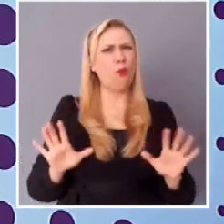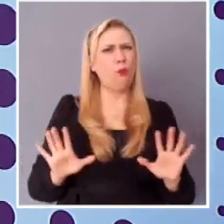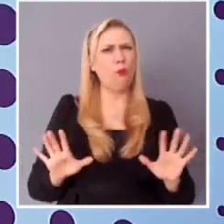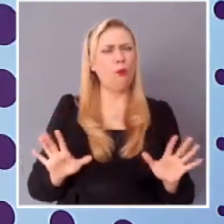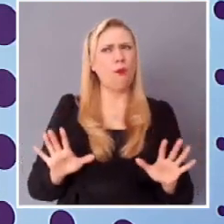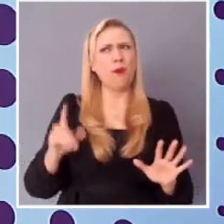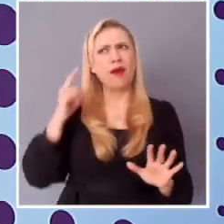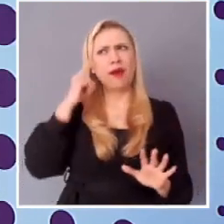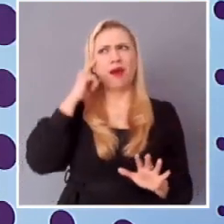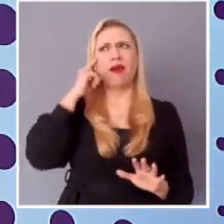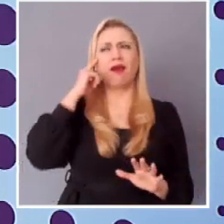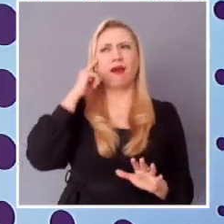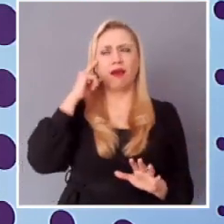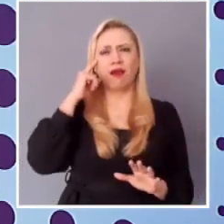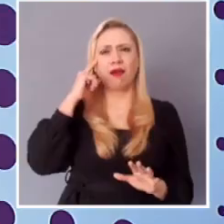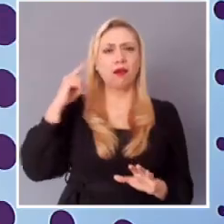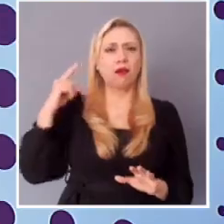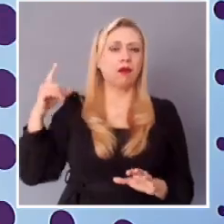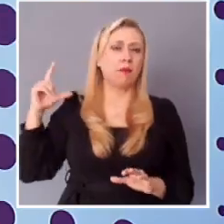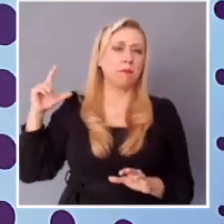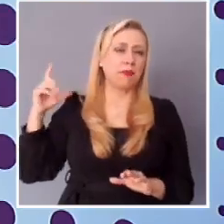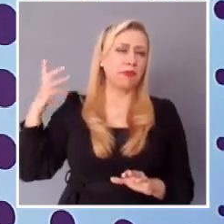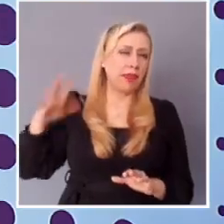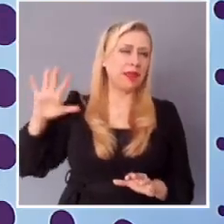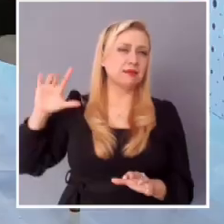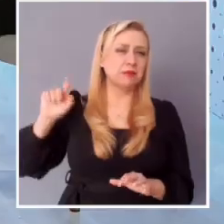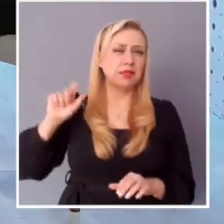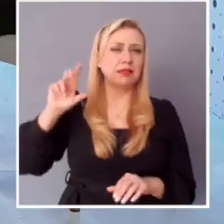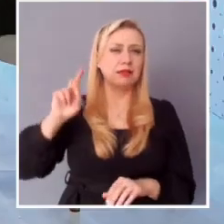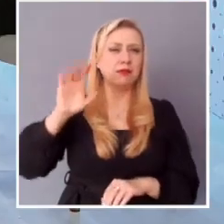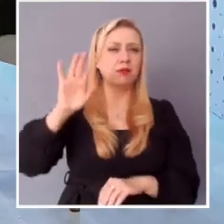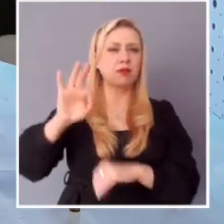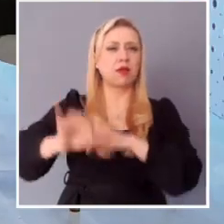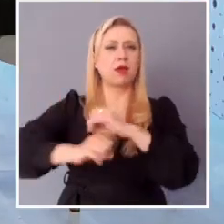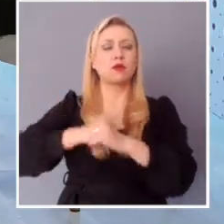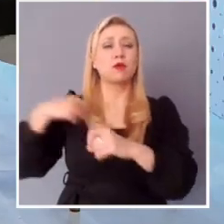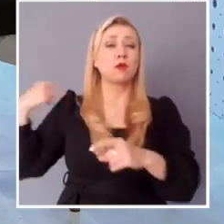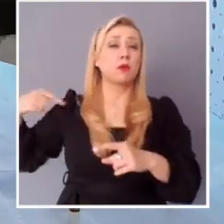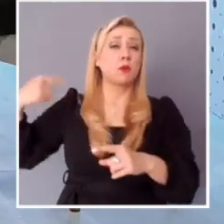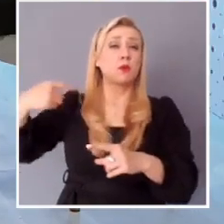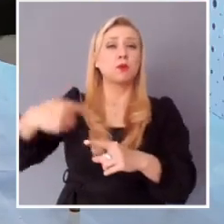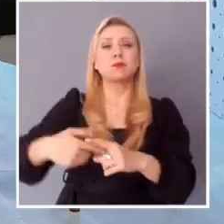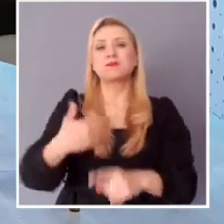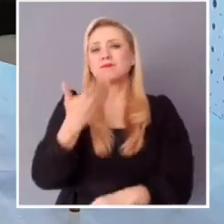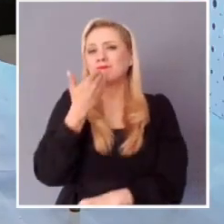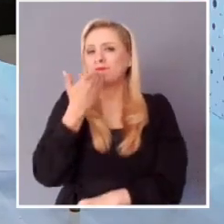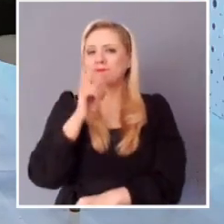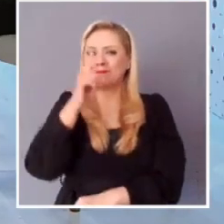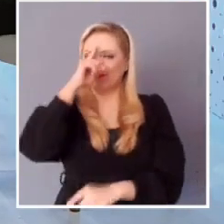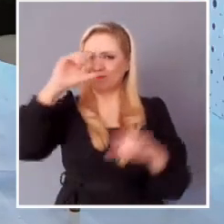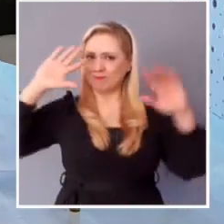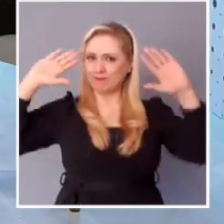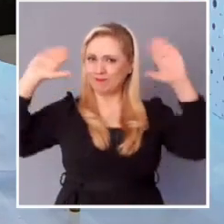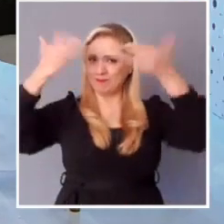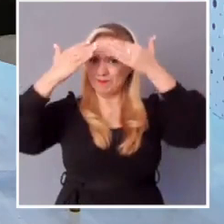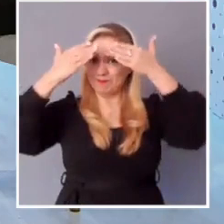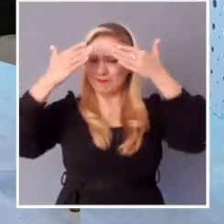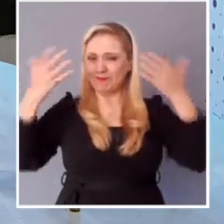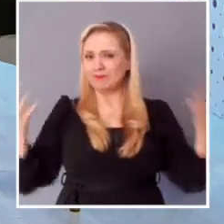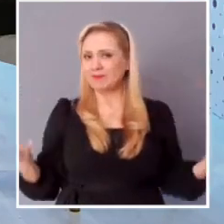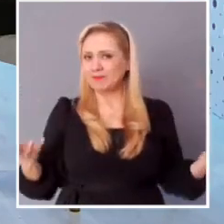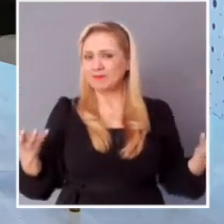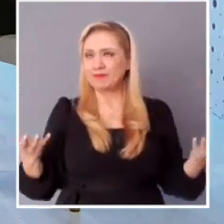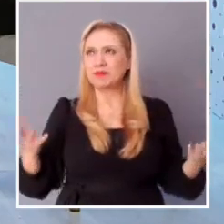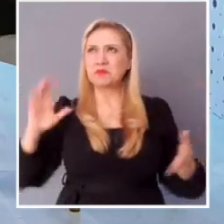las últimas décadas se ha hecho a un lado debido a estas políticas neoliberales que han imperado en todo el mundo y desde